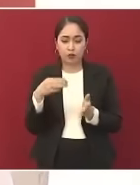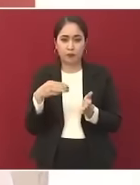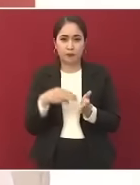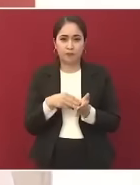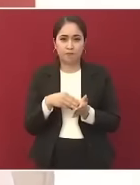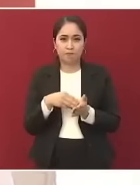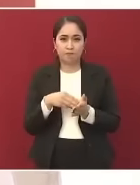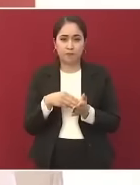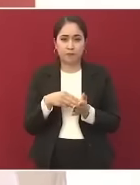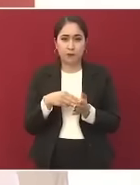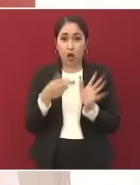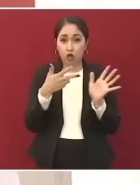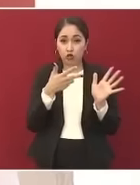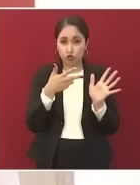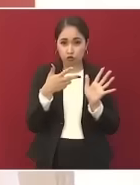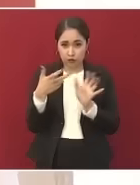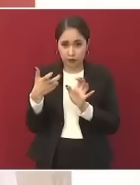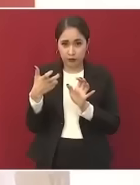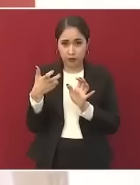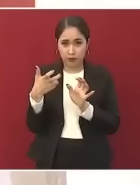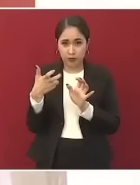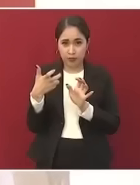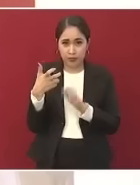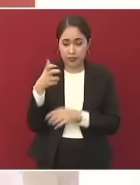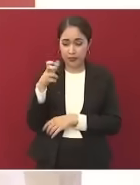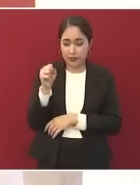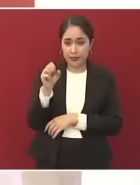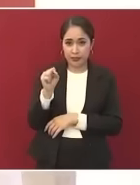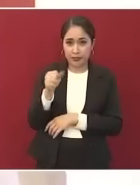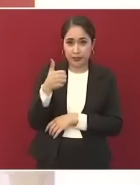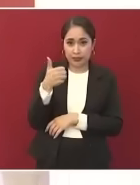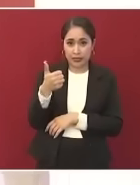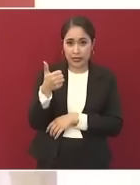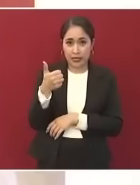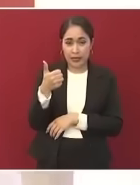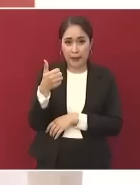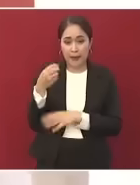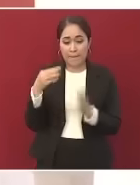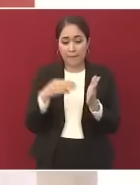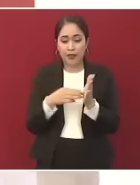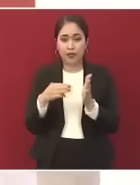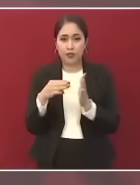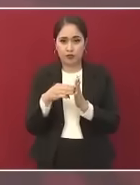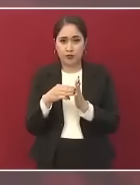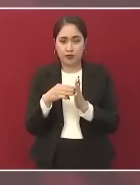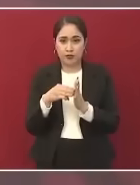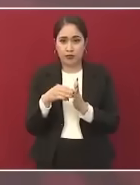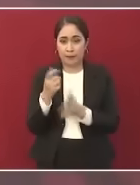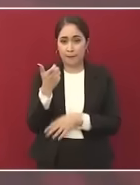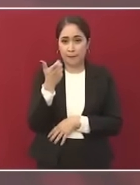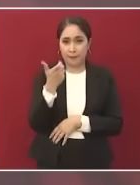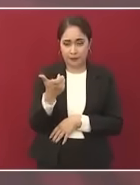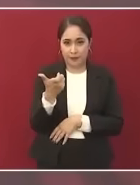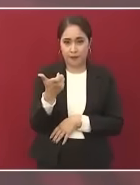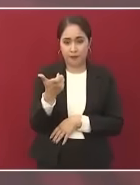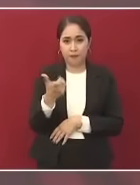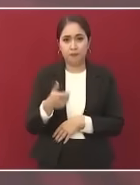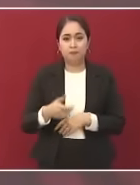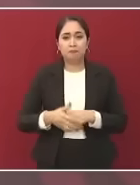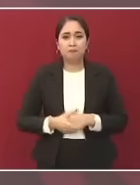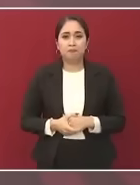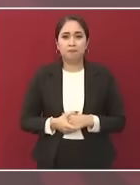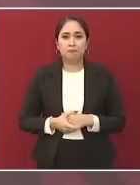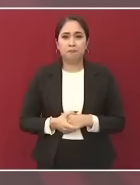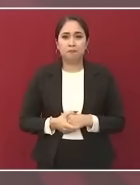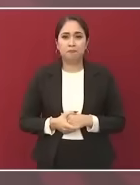principales capó históricos del Cártel de Sinaloa y desde donde volvió a reivindicar su discurso sobre la humanidad de los criminales y la